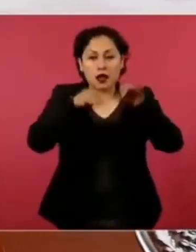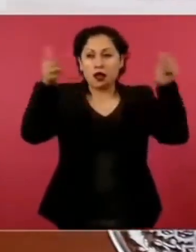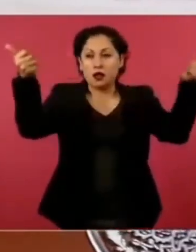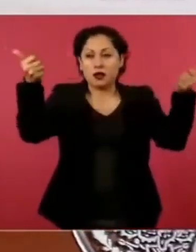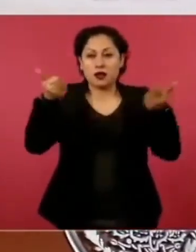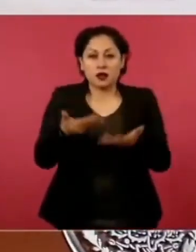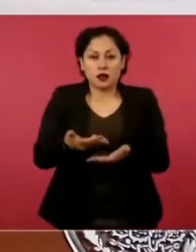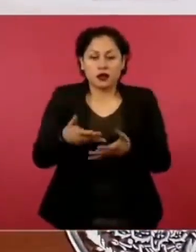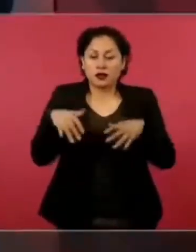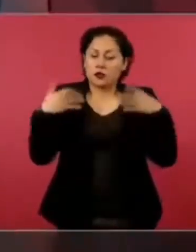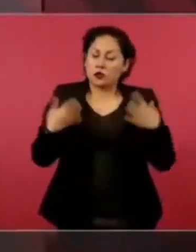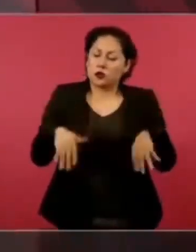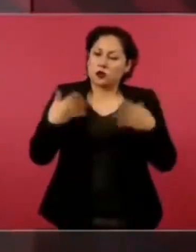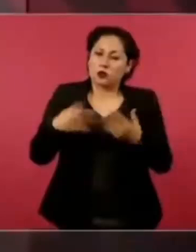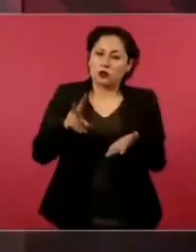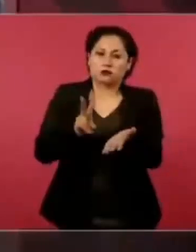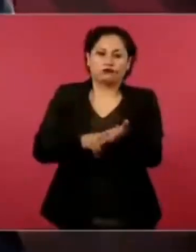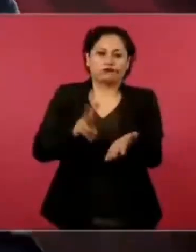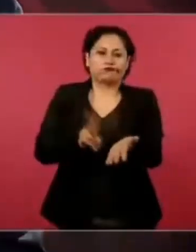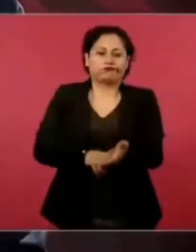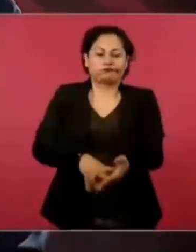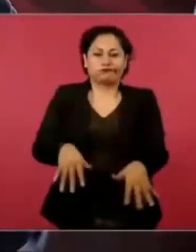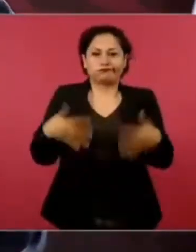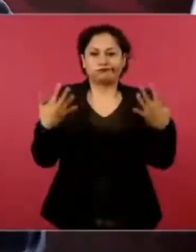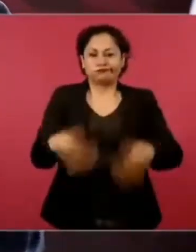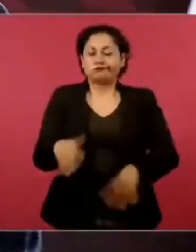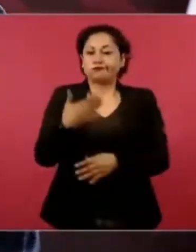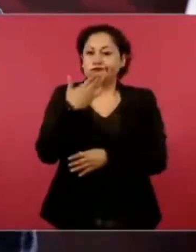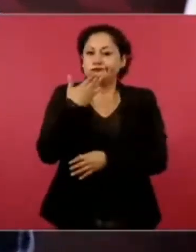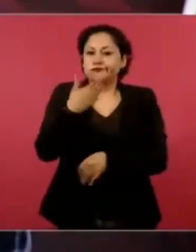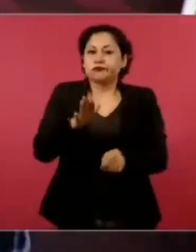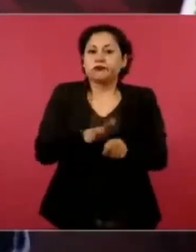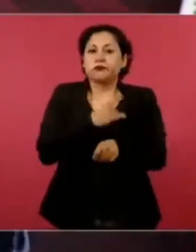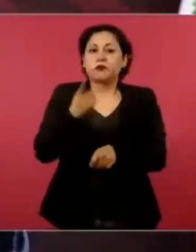de no olvidar a sus familiares.